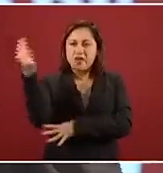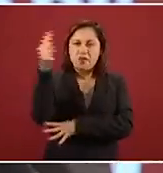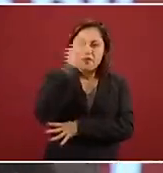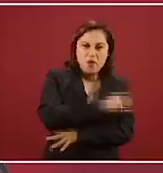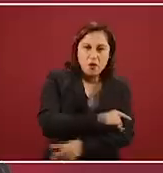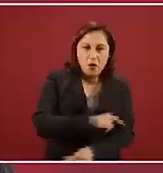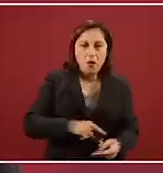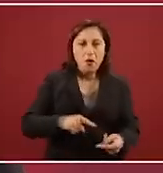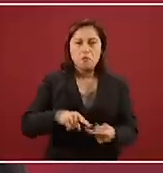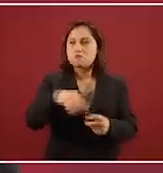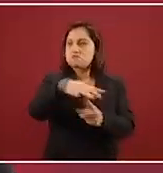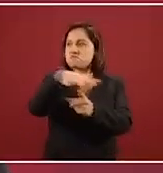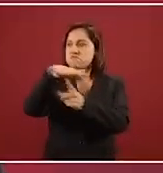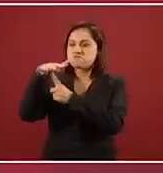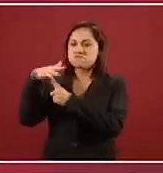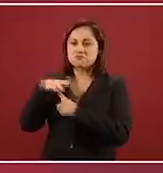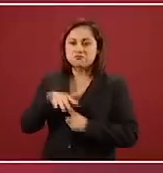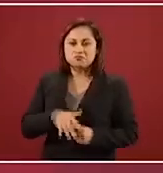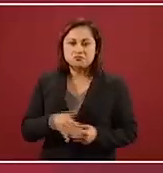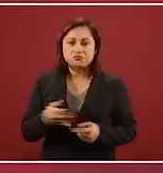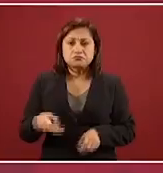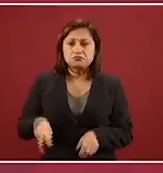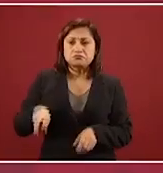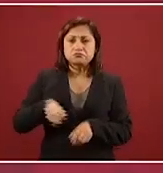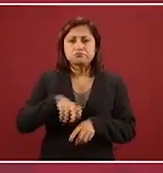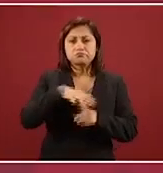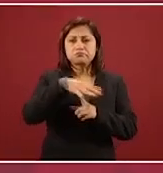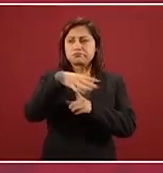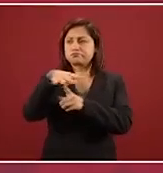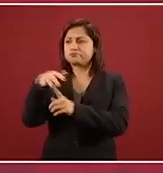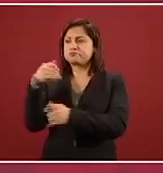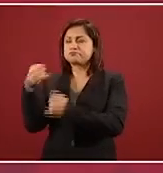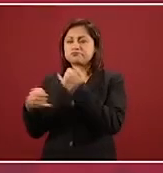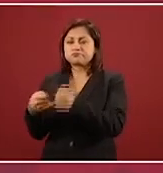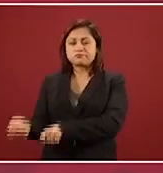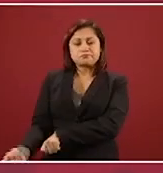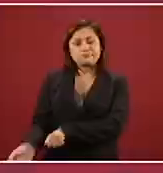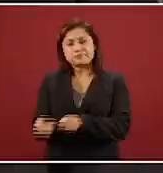usaban los helicópteros hasta para ir a jugar golf,